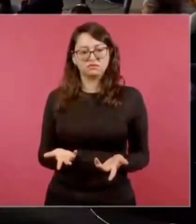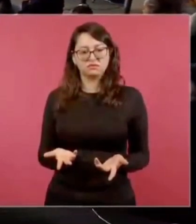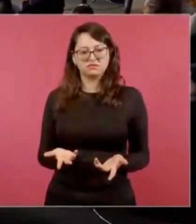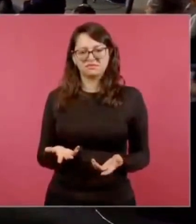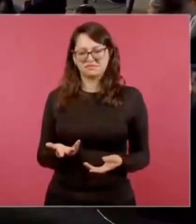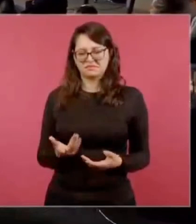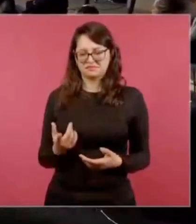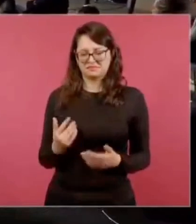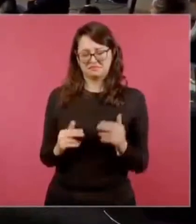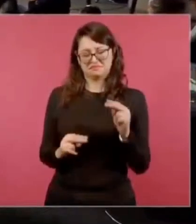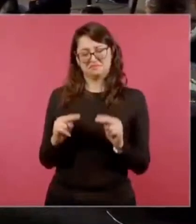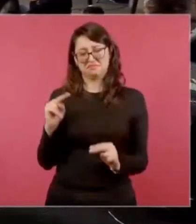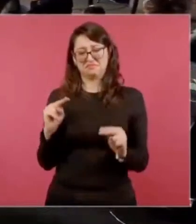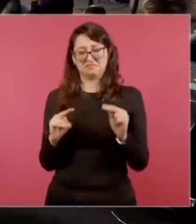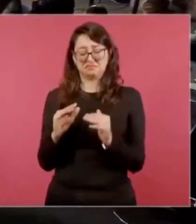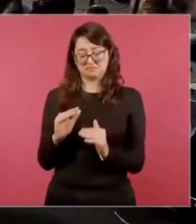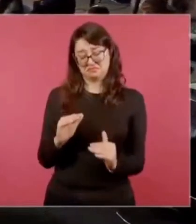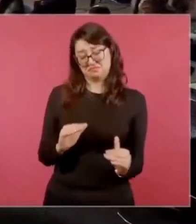clasismo,